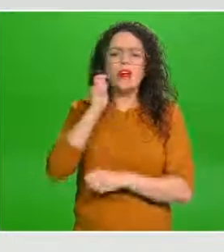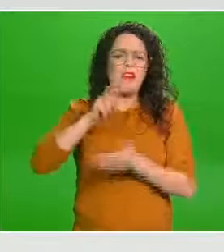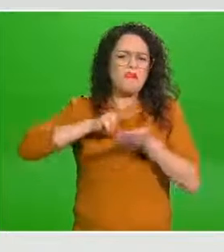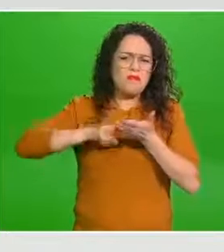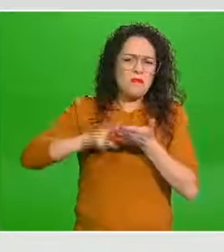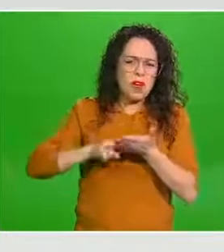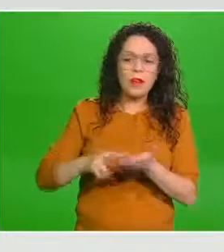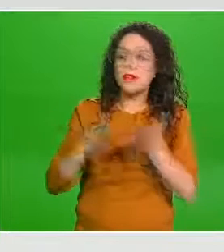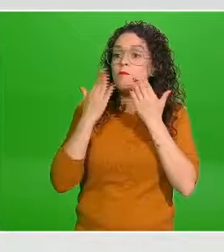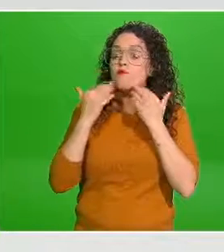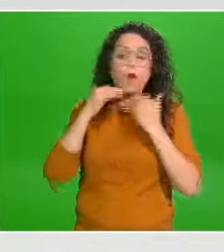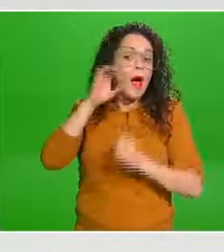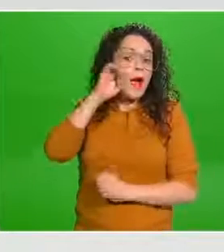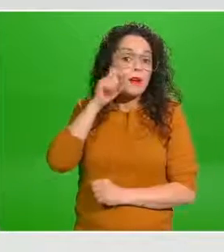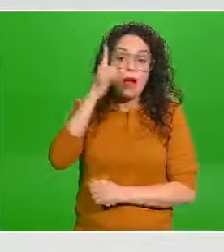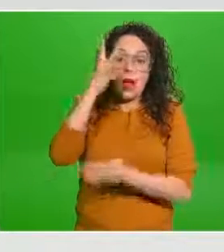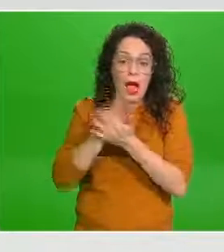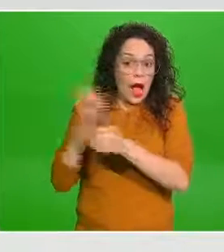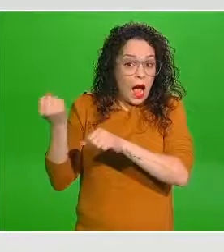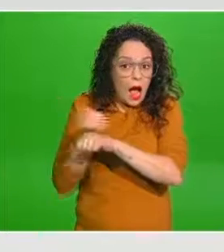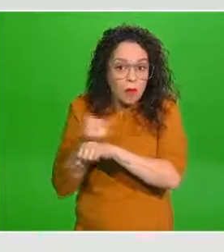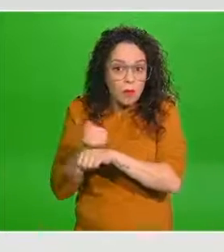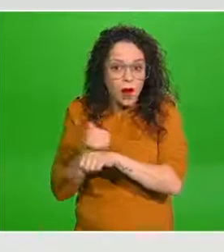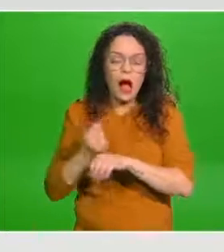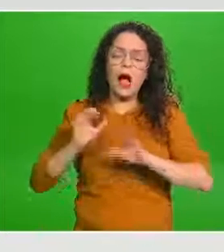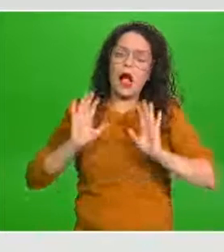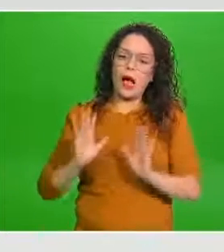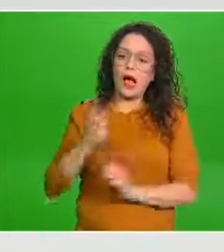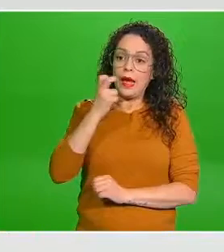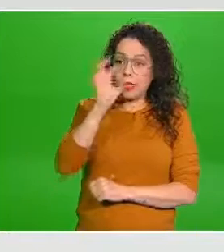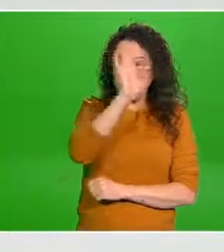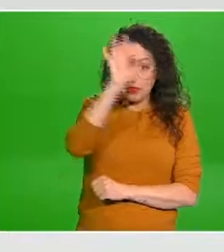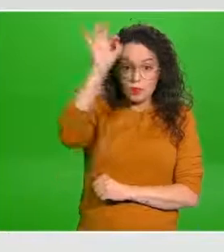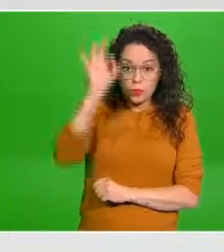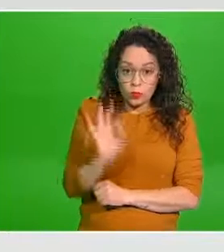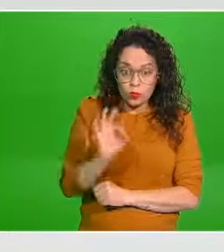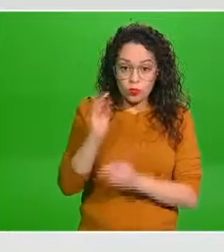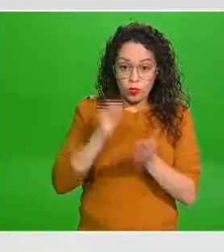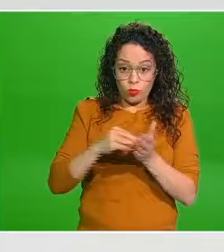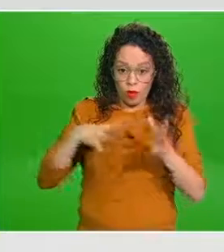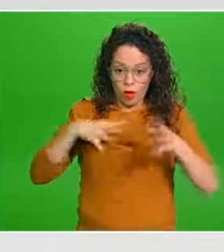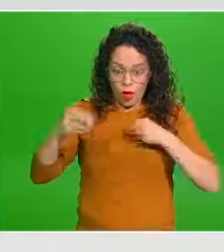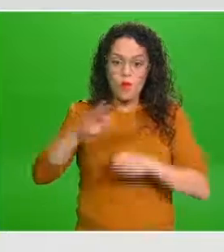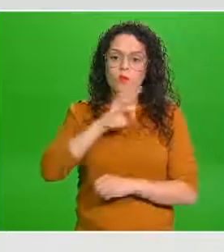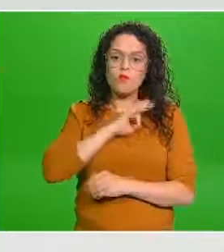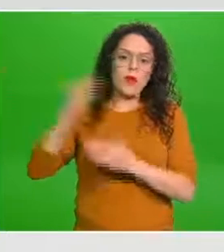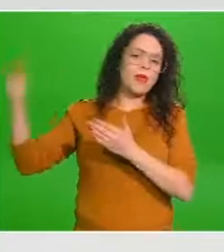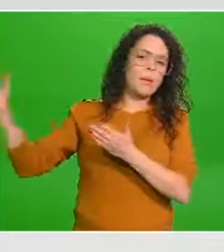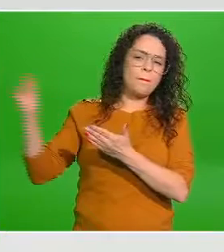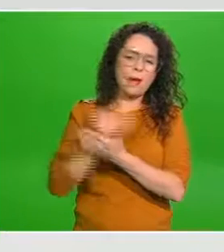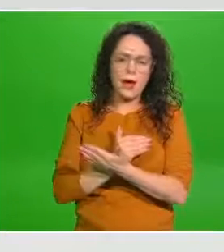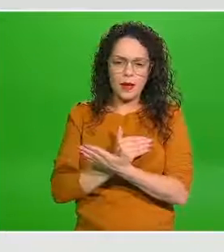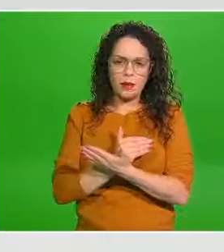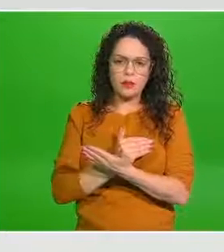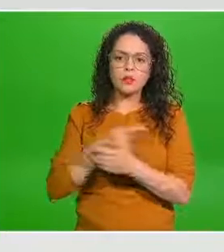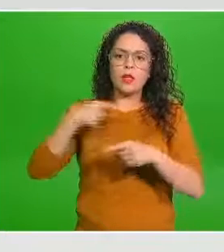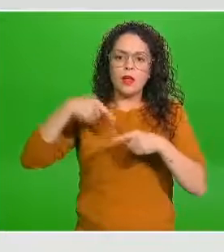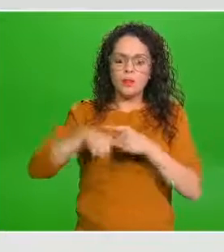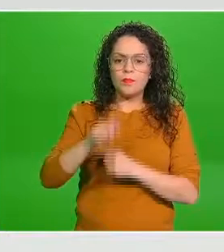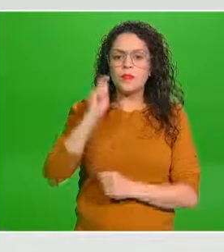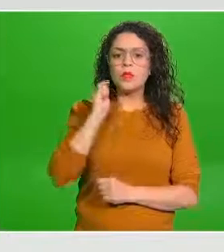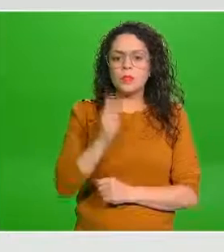y tengamos solo amarillos, de seguro este porcentaje de positividad podrá caer por debajo de los dígitos y empezar a tener una